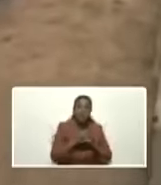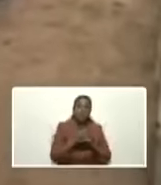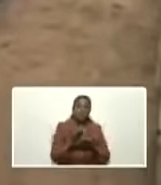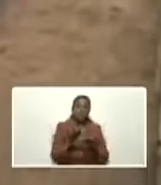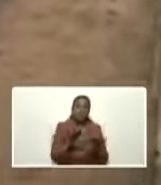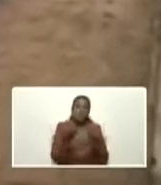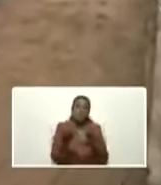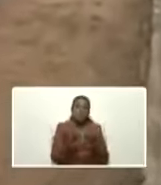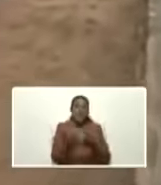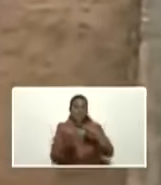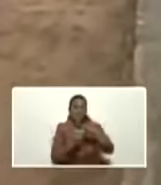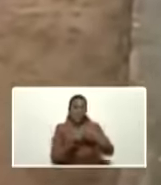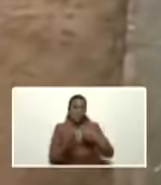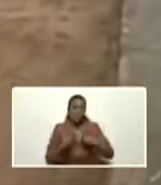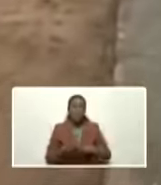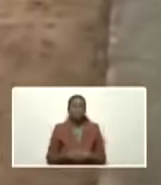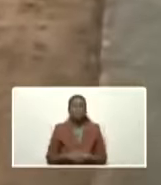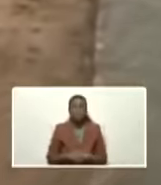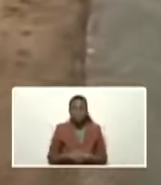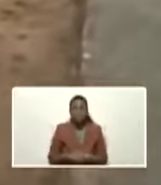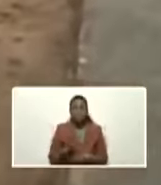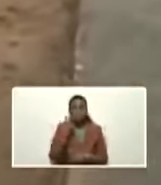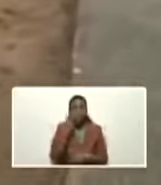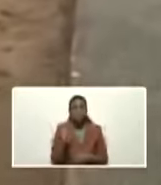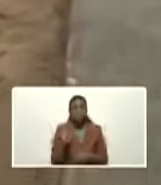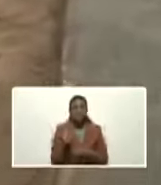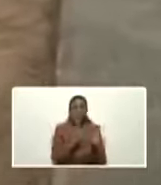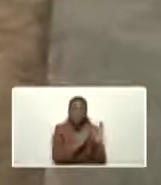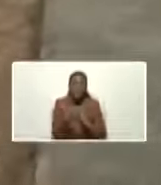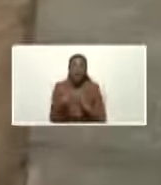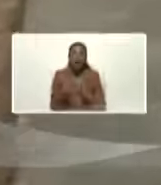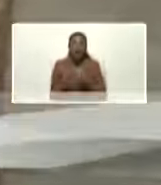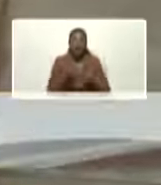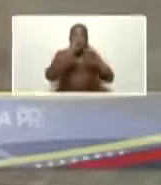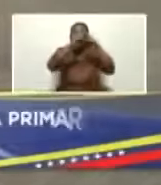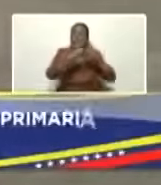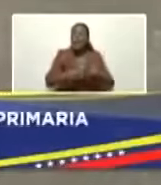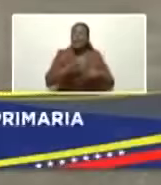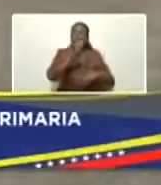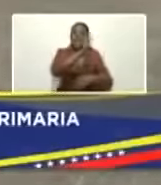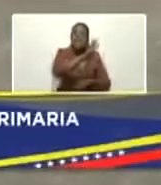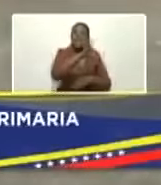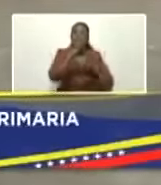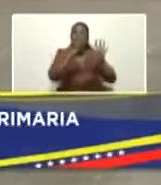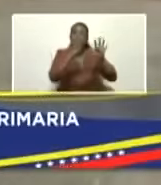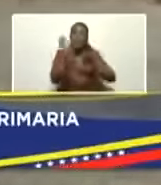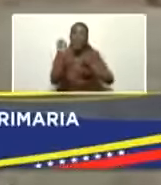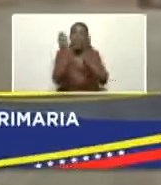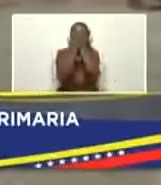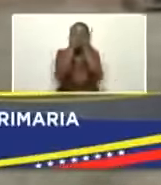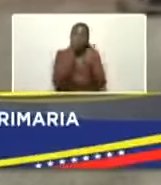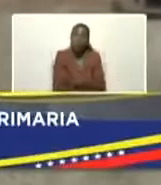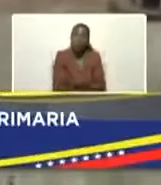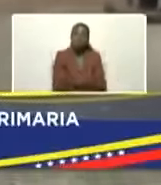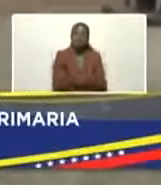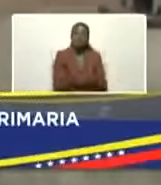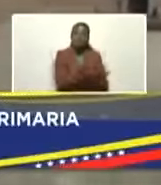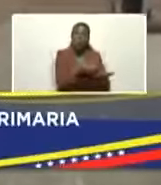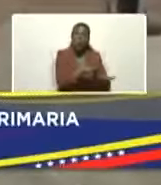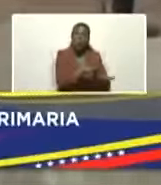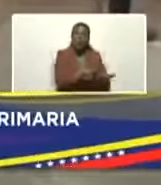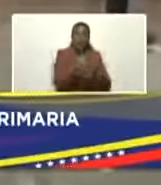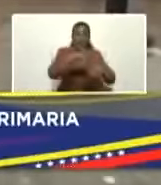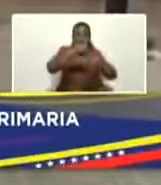nuestra institución. El plantel cuenta con una matrícula de 590 estudiantes y en